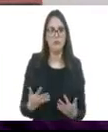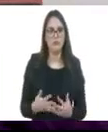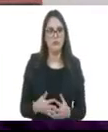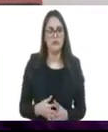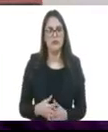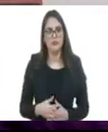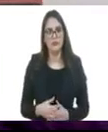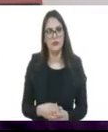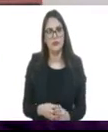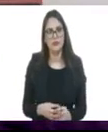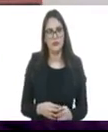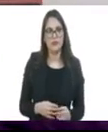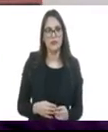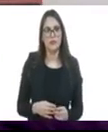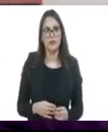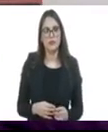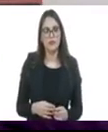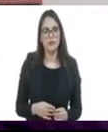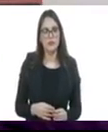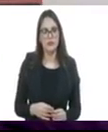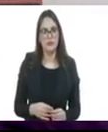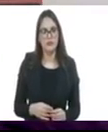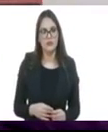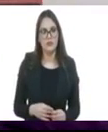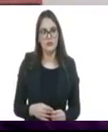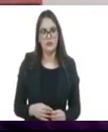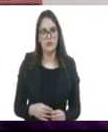a la compañera Hernández Tepetate, pues es